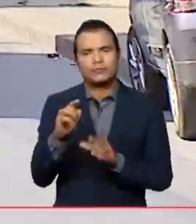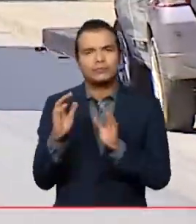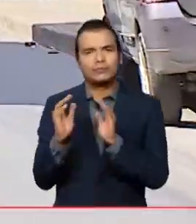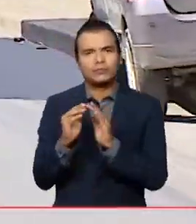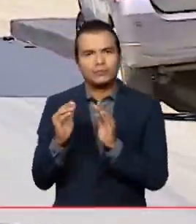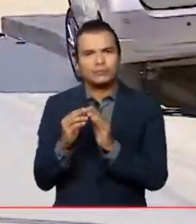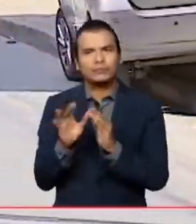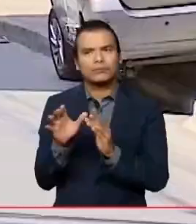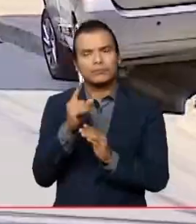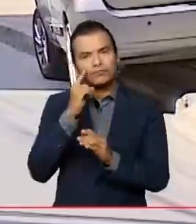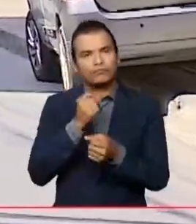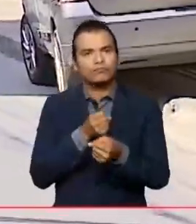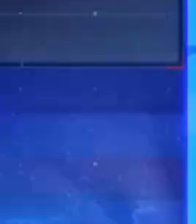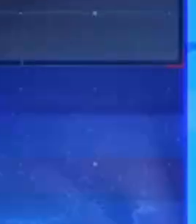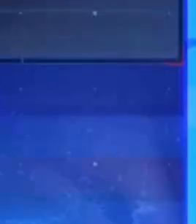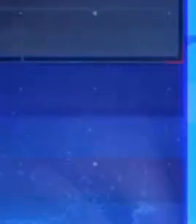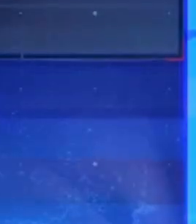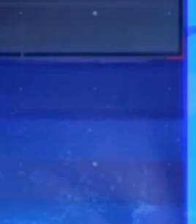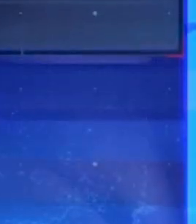calles se necesita